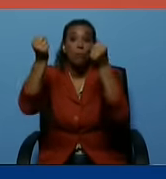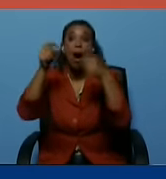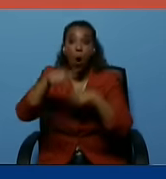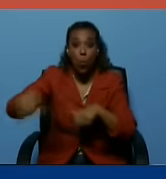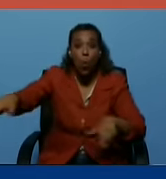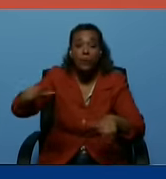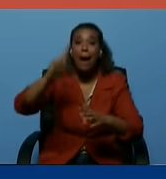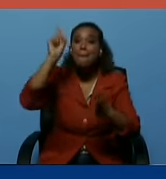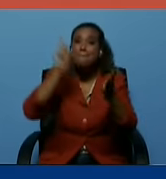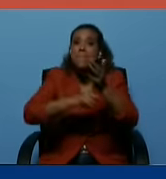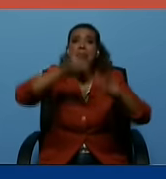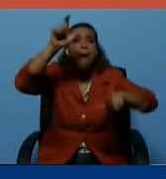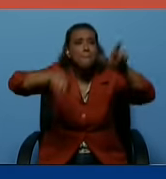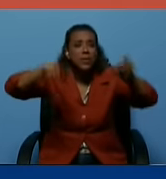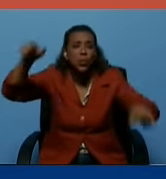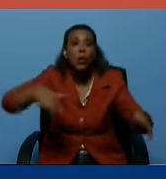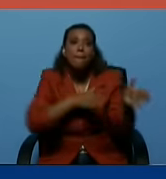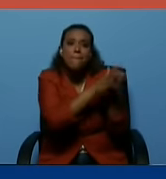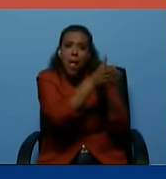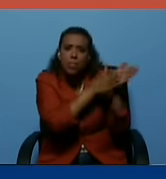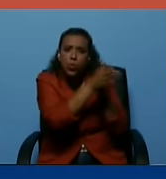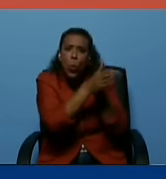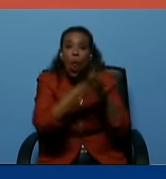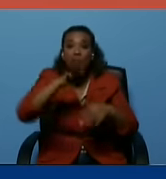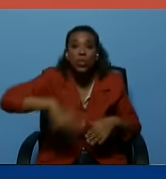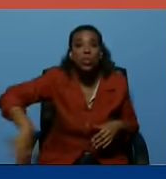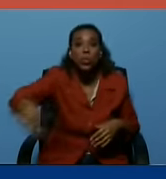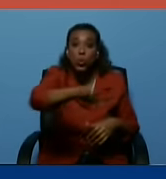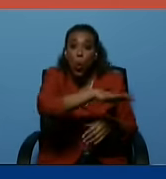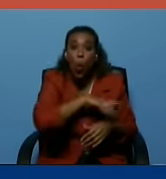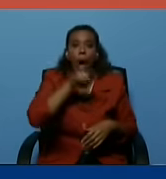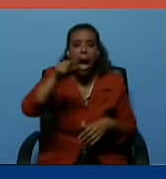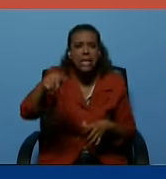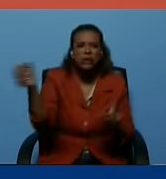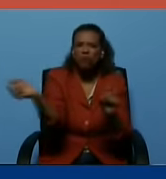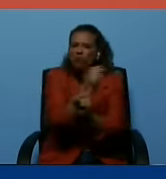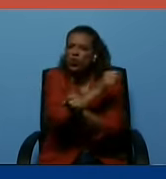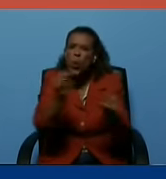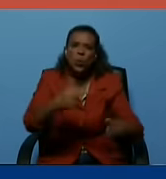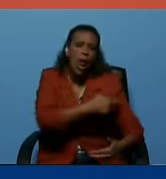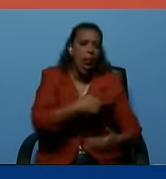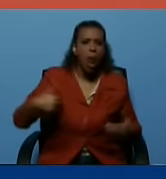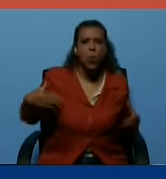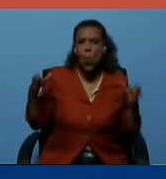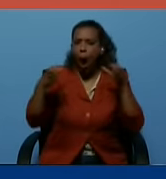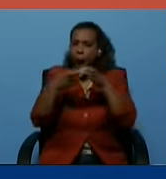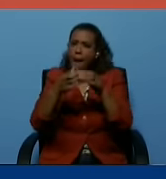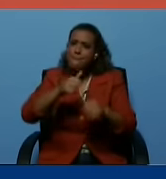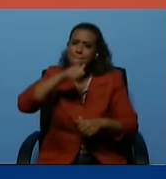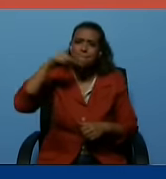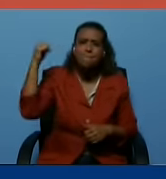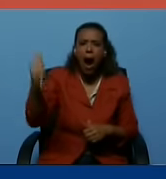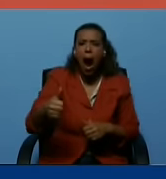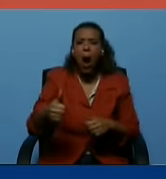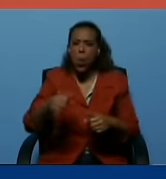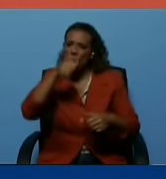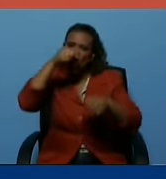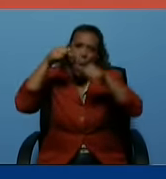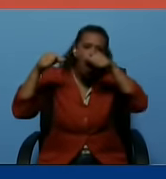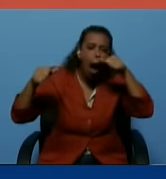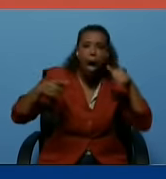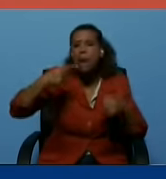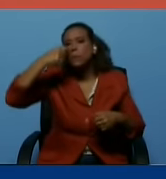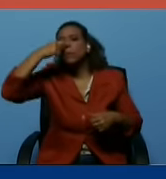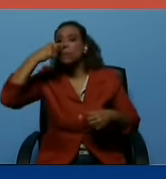a miles de emprendedores del país de esas turbas delincuenciales de malandros, drogados